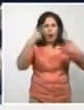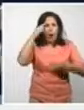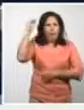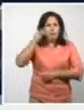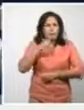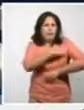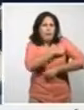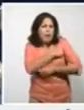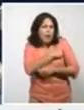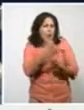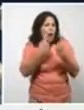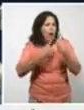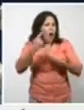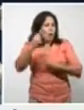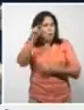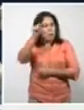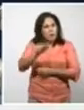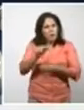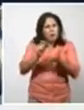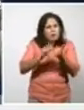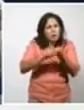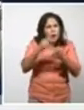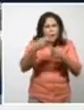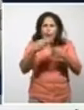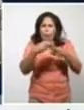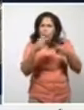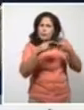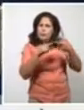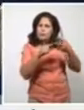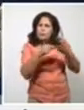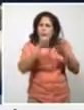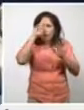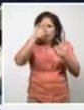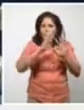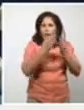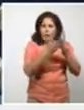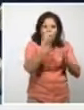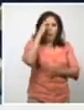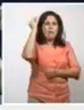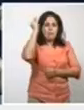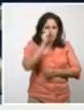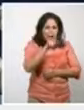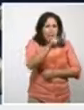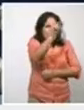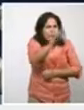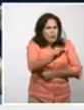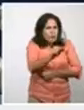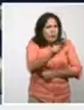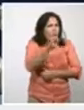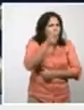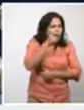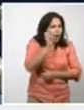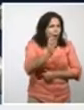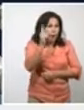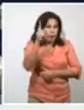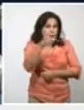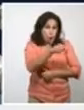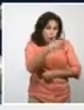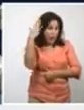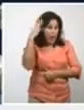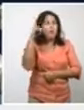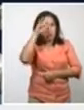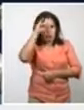se registran las personas que entran, su médico de familia lo chequea en las primeras 72